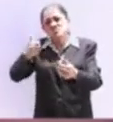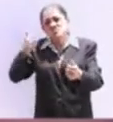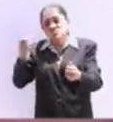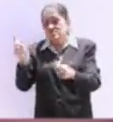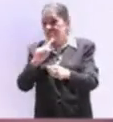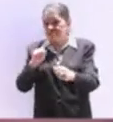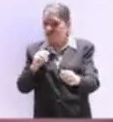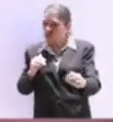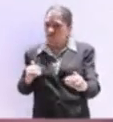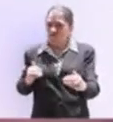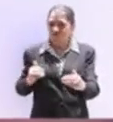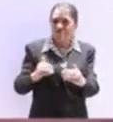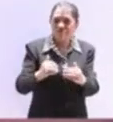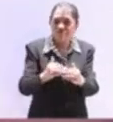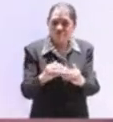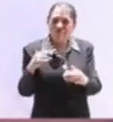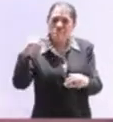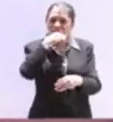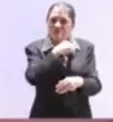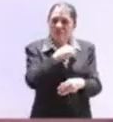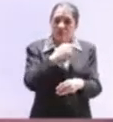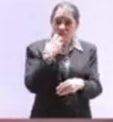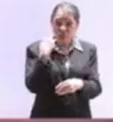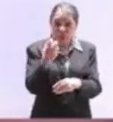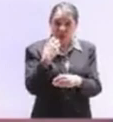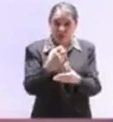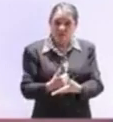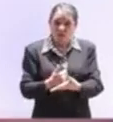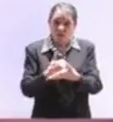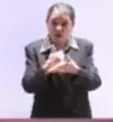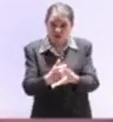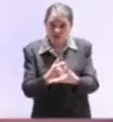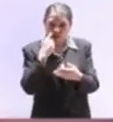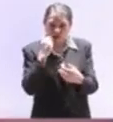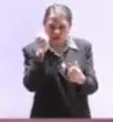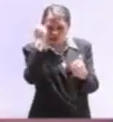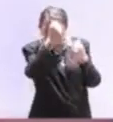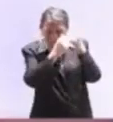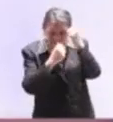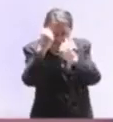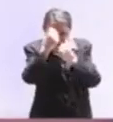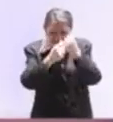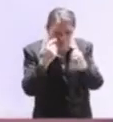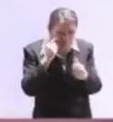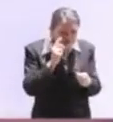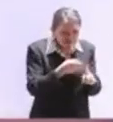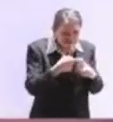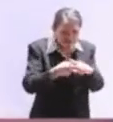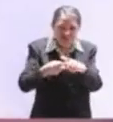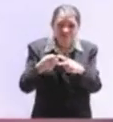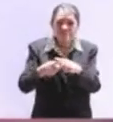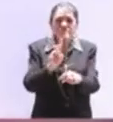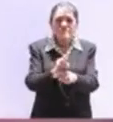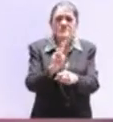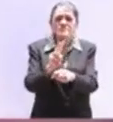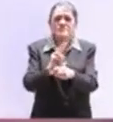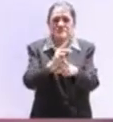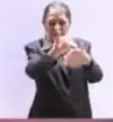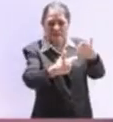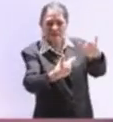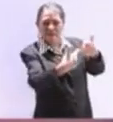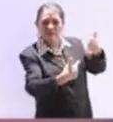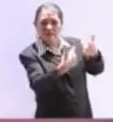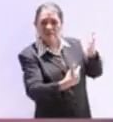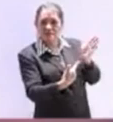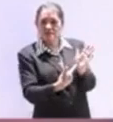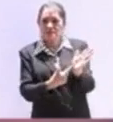país. Eso nos va a ayudar a mejorar la práctica institucional y fortalecernos en las tareas que